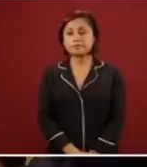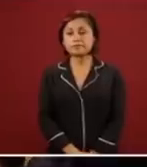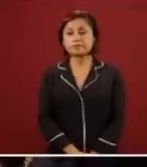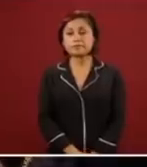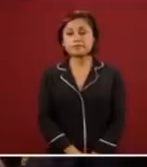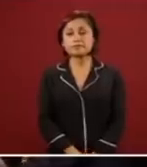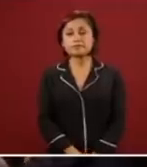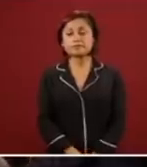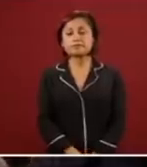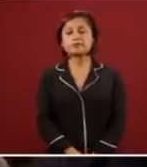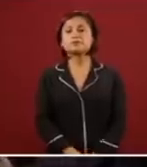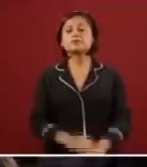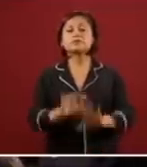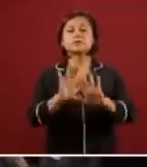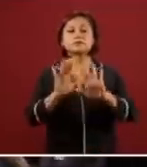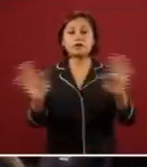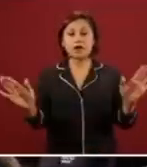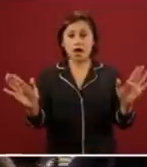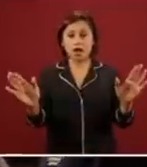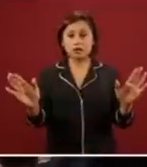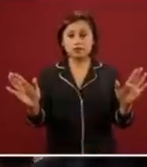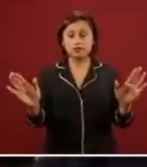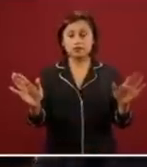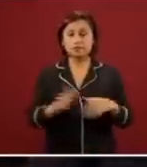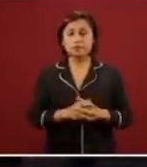Ya, ¿les parece?